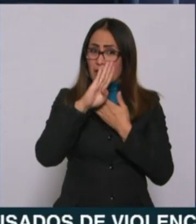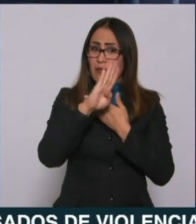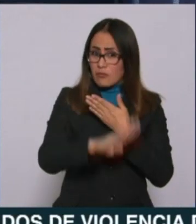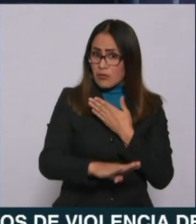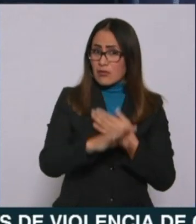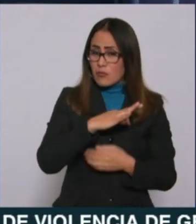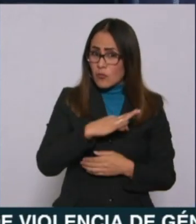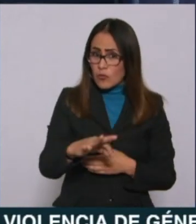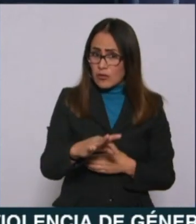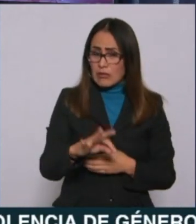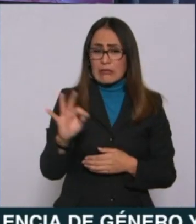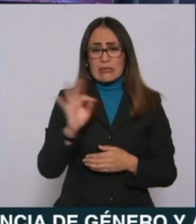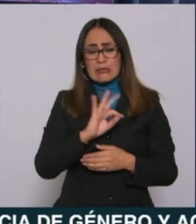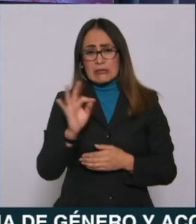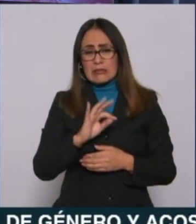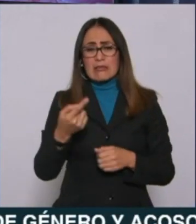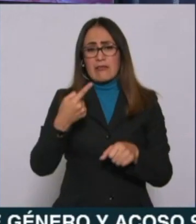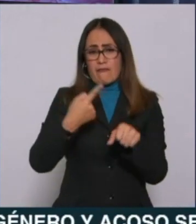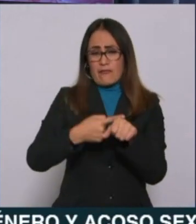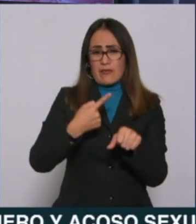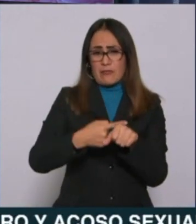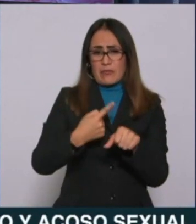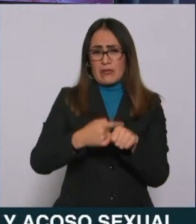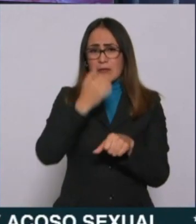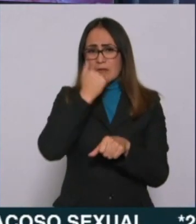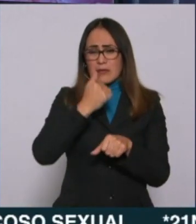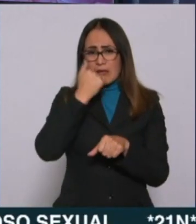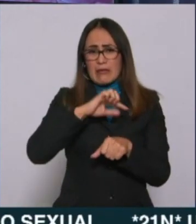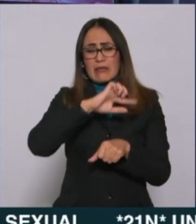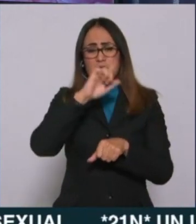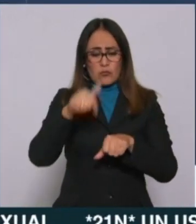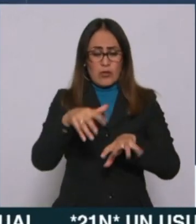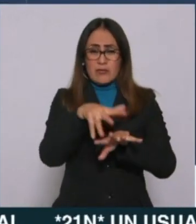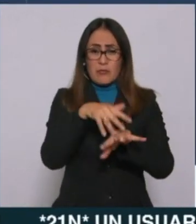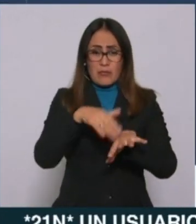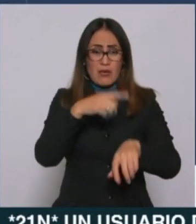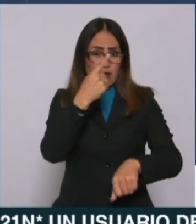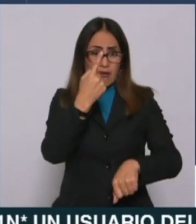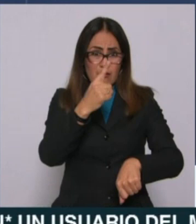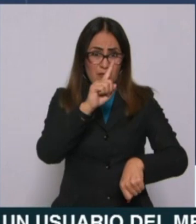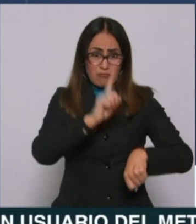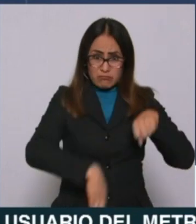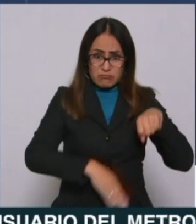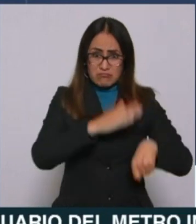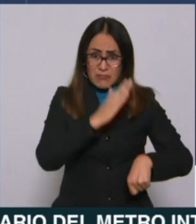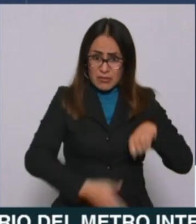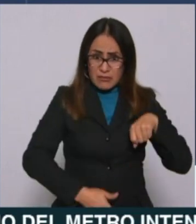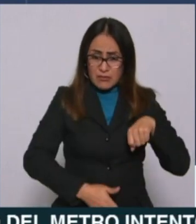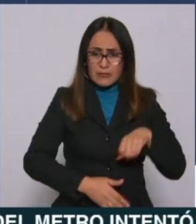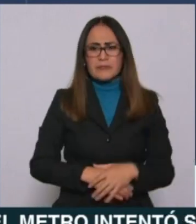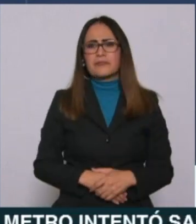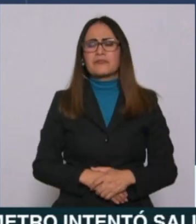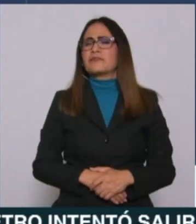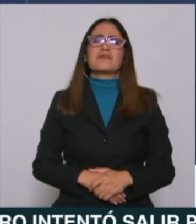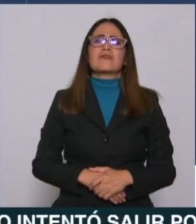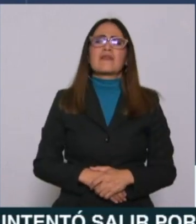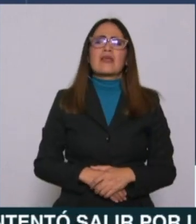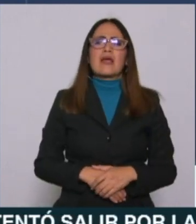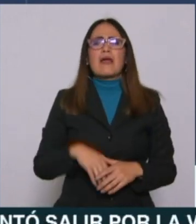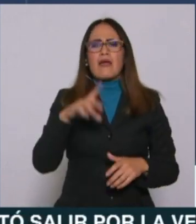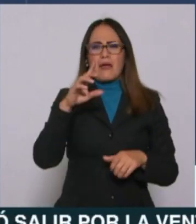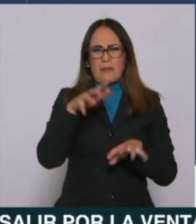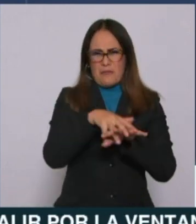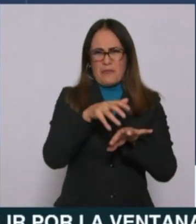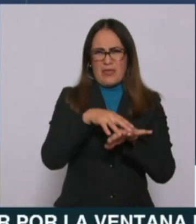enfermedad llegue a causar esta terrible amputación? O sea, la amputación no es la definición del pie